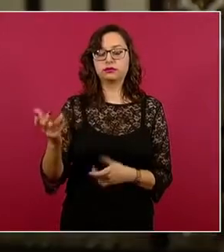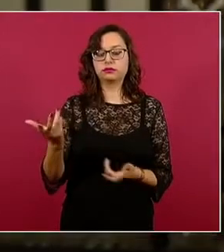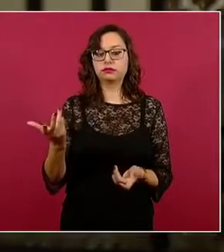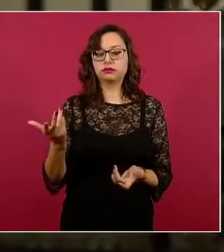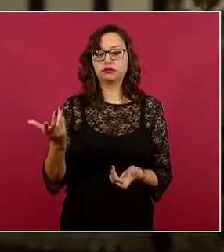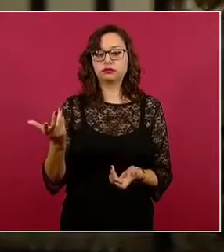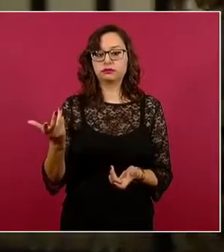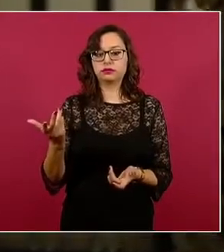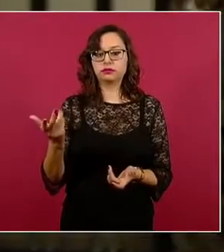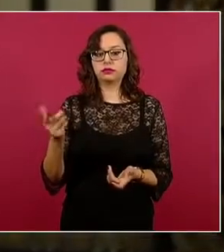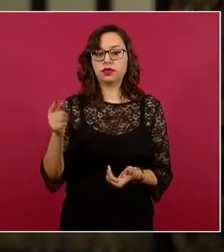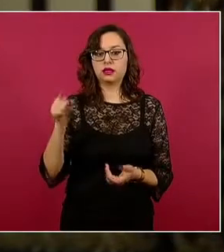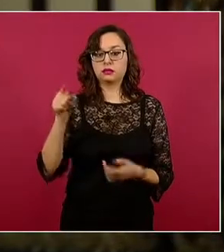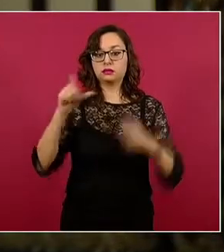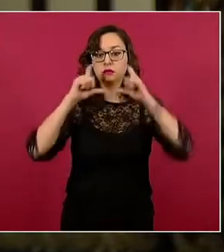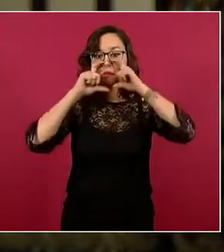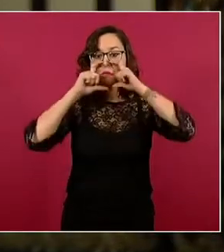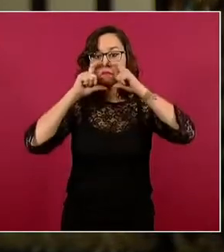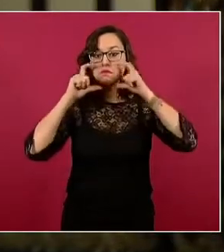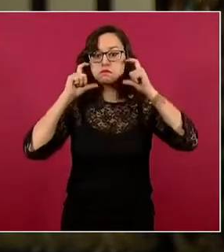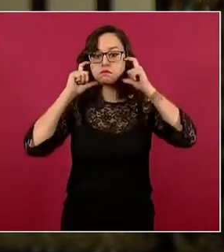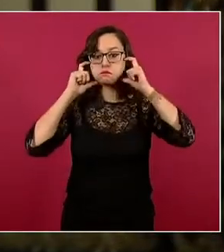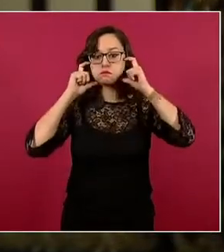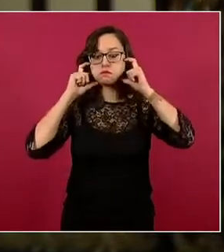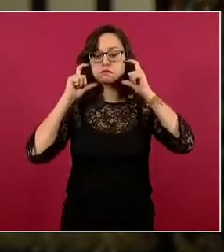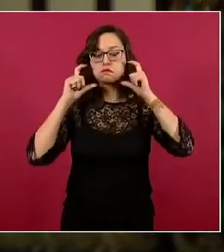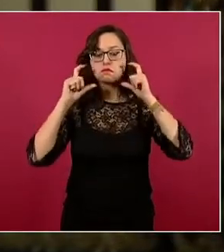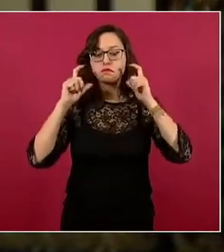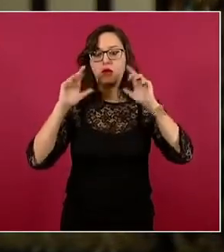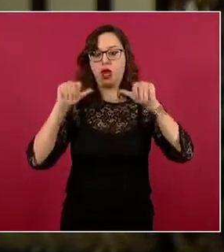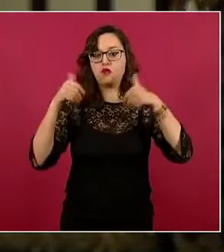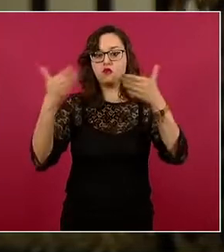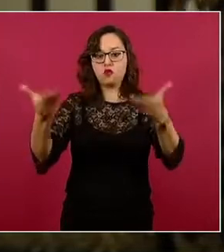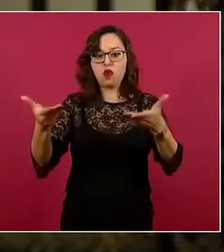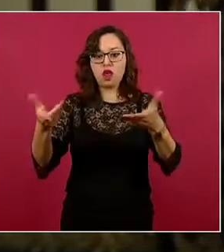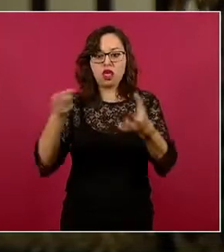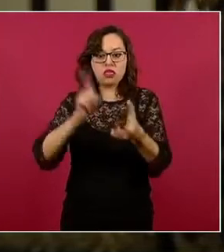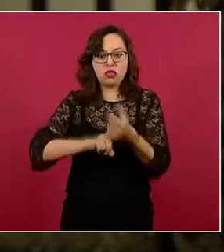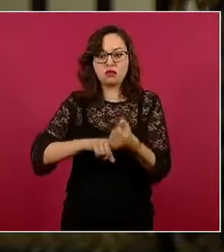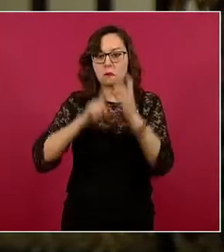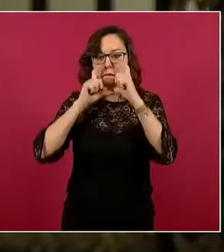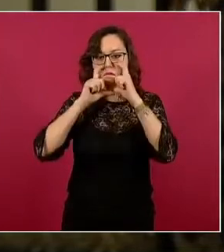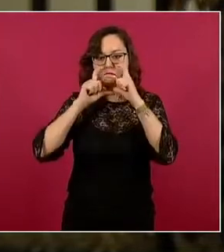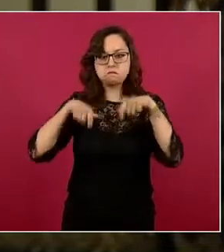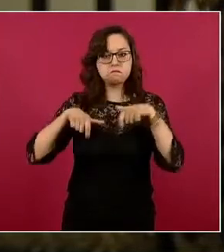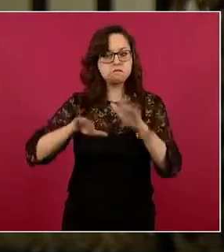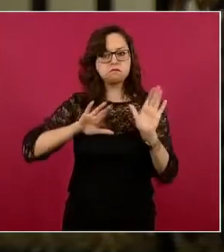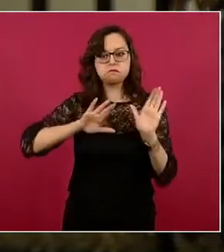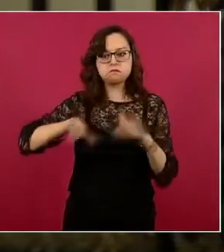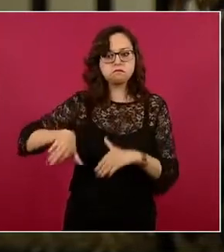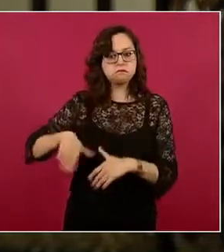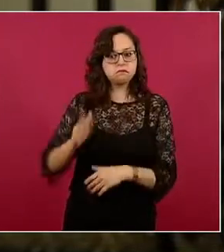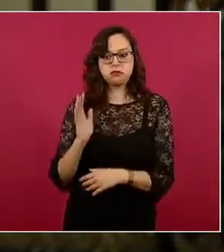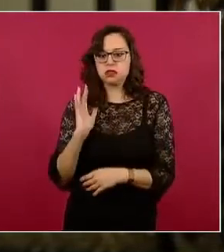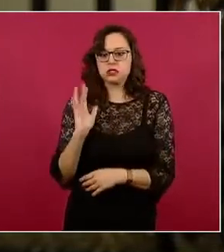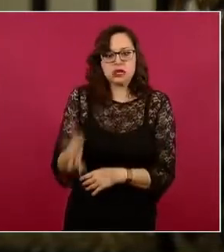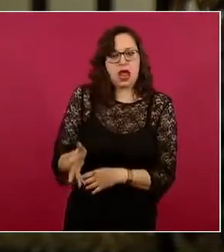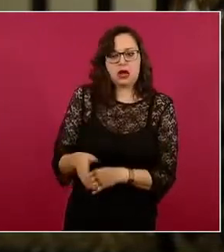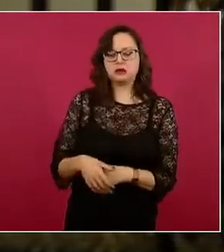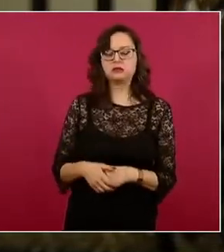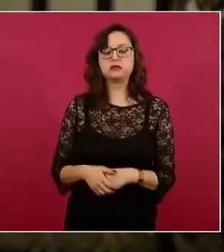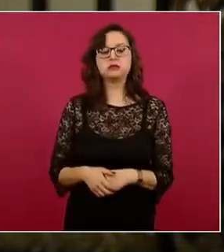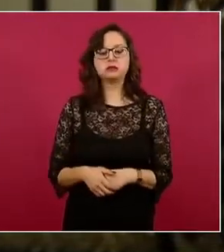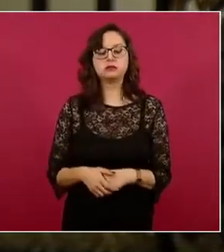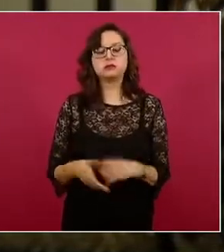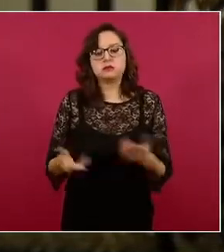ya el cubrebocas, queda obligatorio en tanto en lugares abiertos como en cerrados. Yo sé que la federación